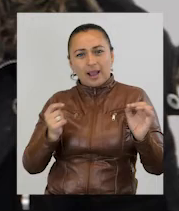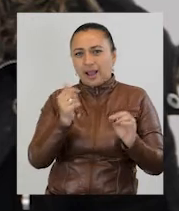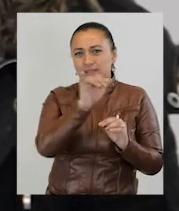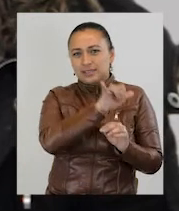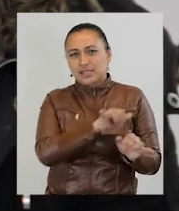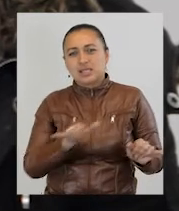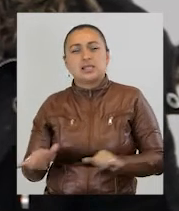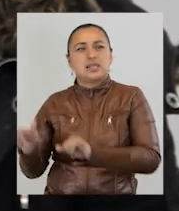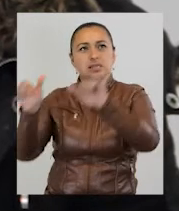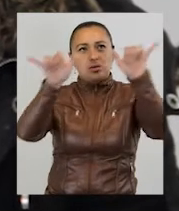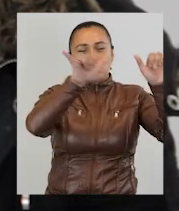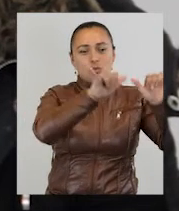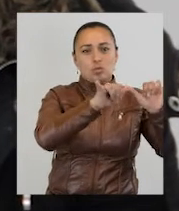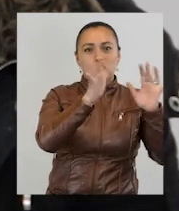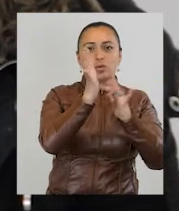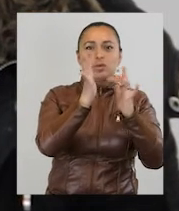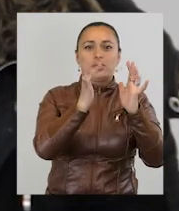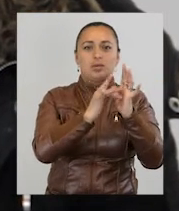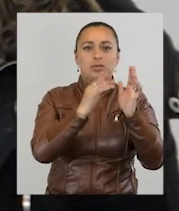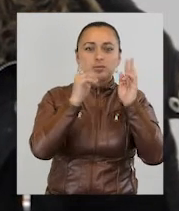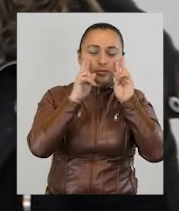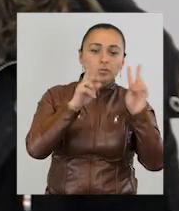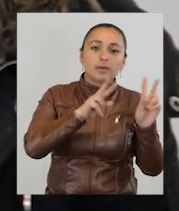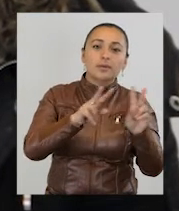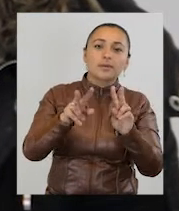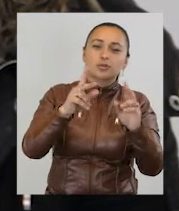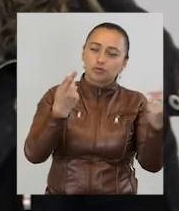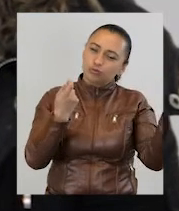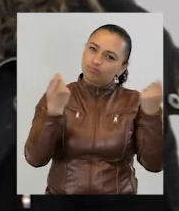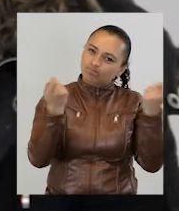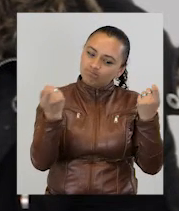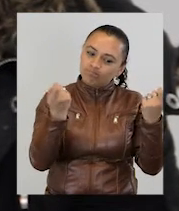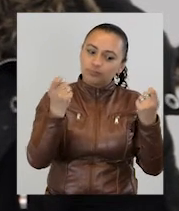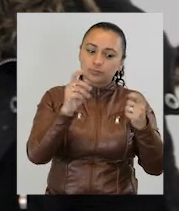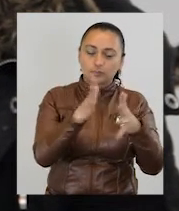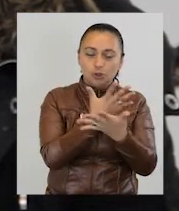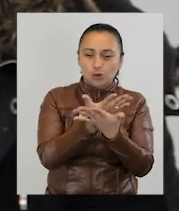al suyo, en virtud del poder que tiene para someter a su dominio